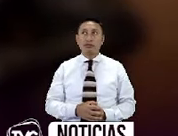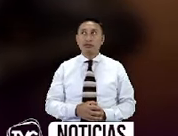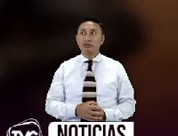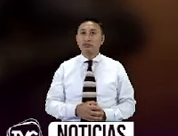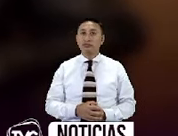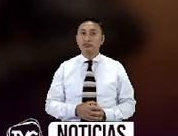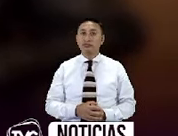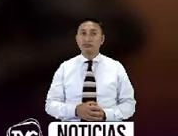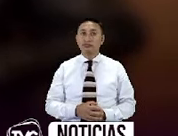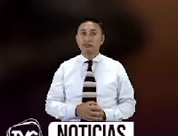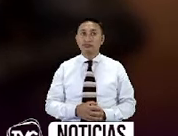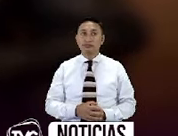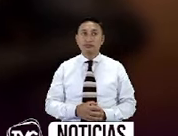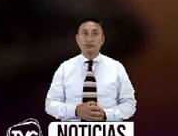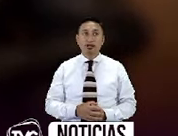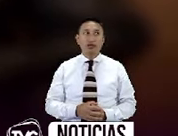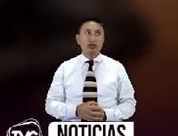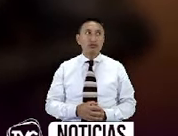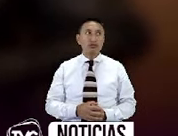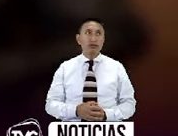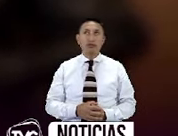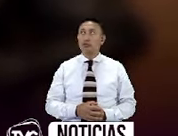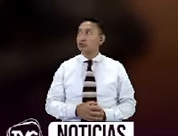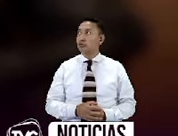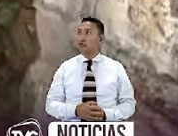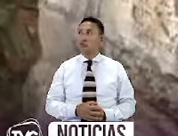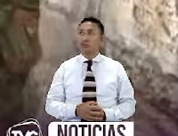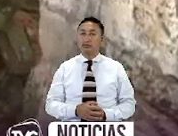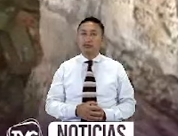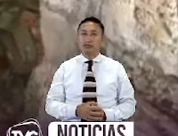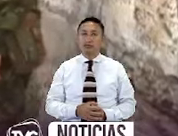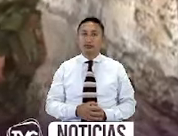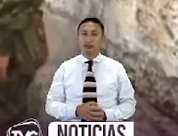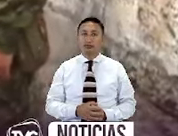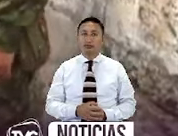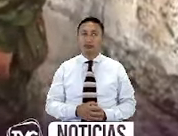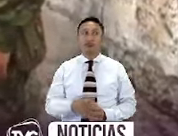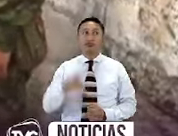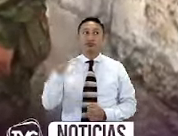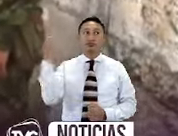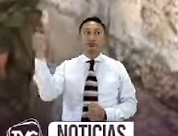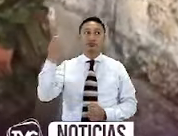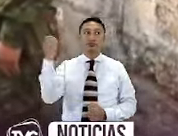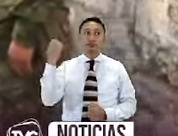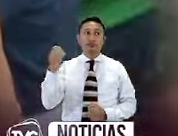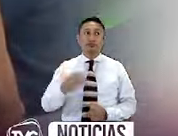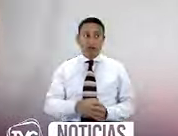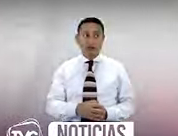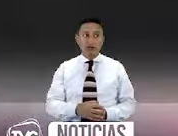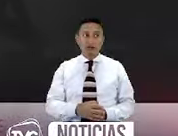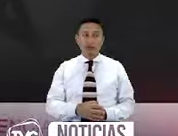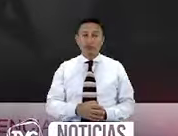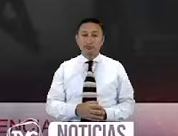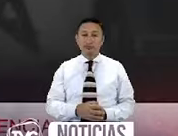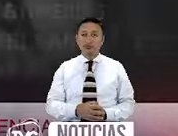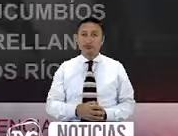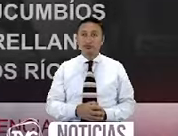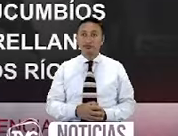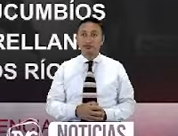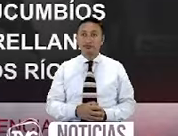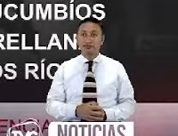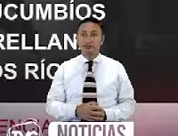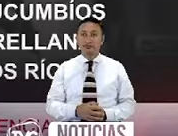del domicilio sepan que lo van a perder. Estado de excepción focalizado para las provincias de Guayas, El Oro, Santa Elena,